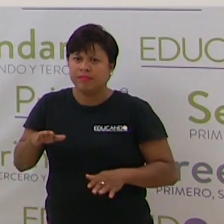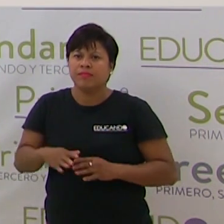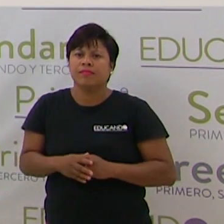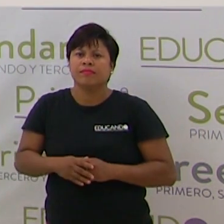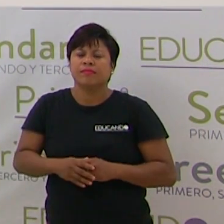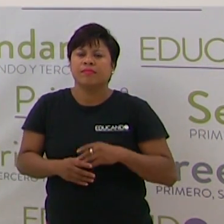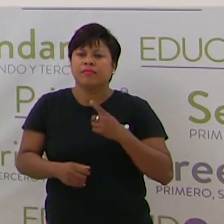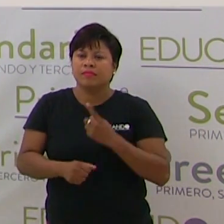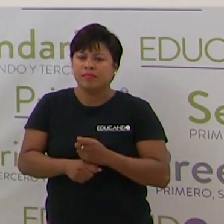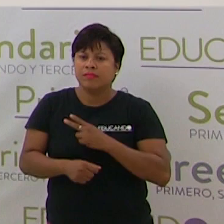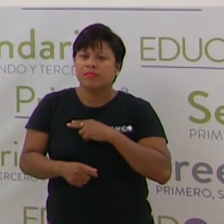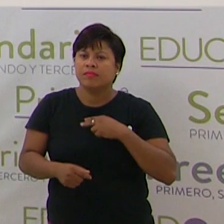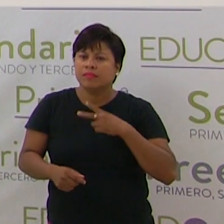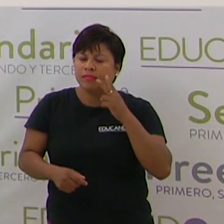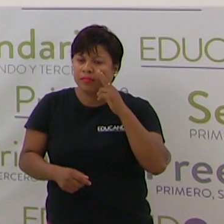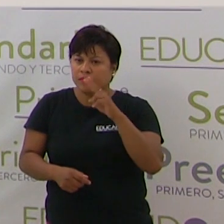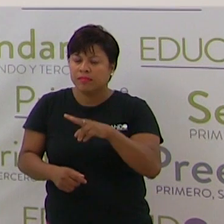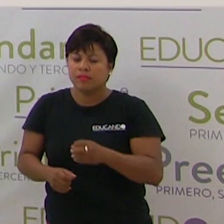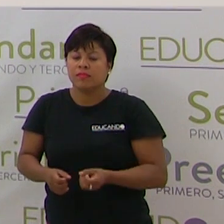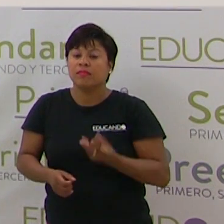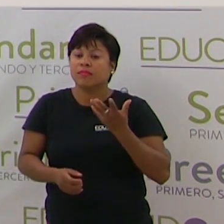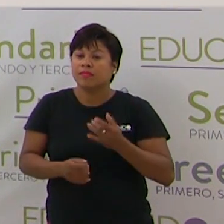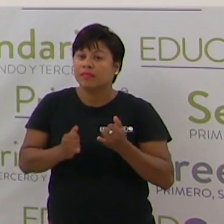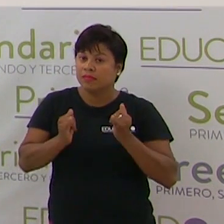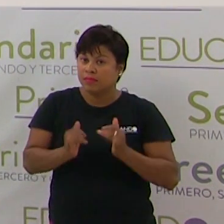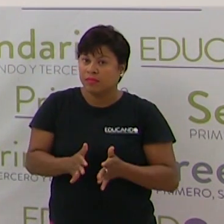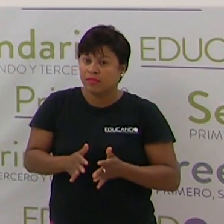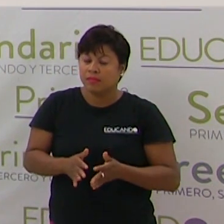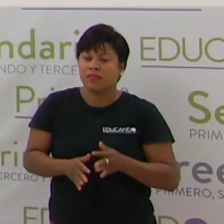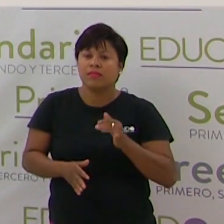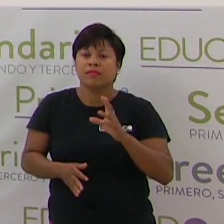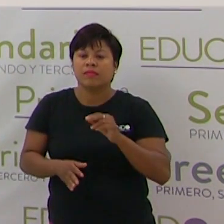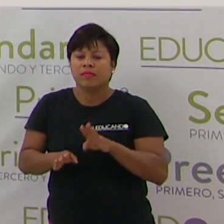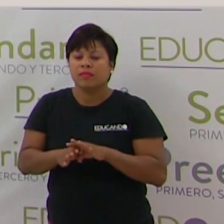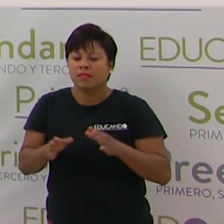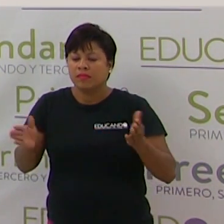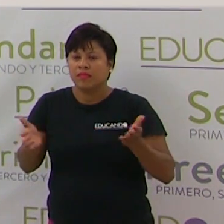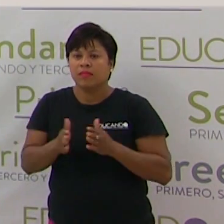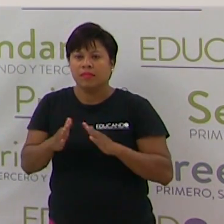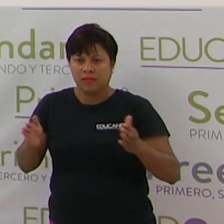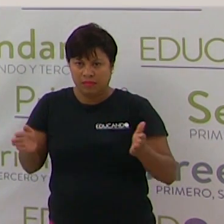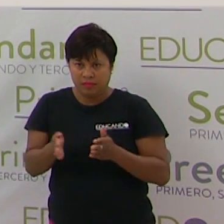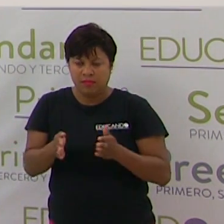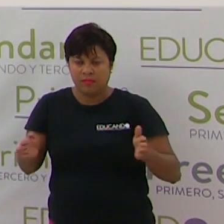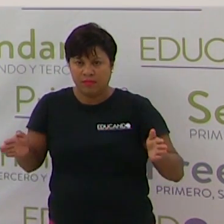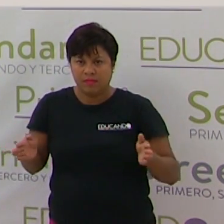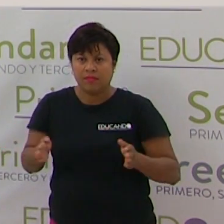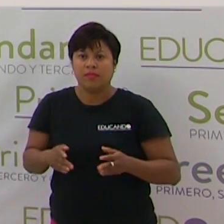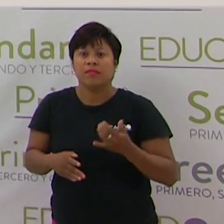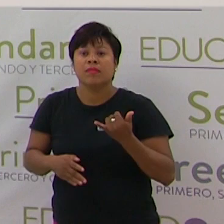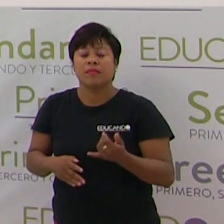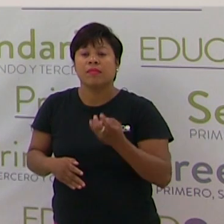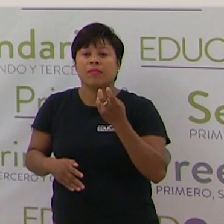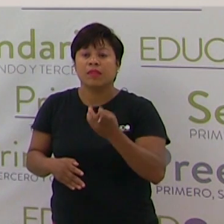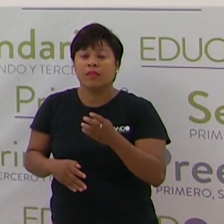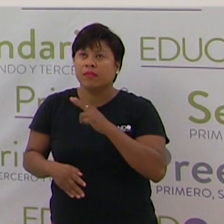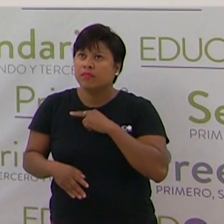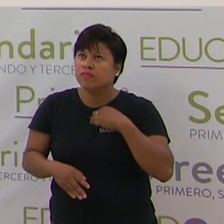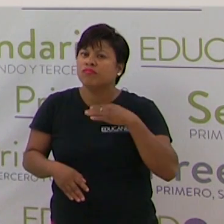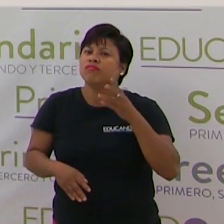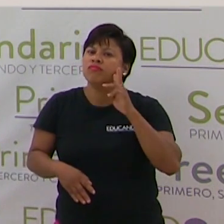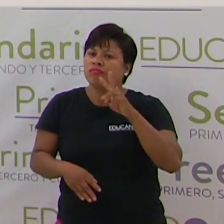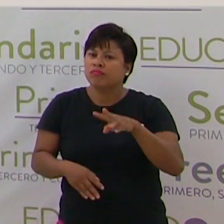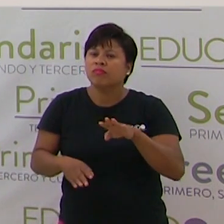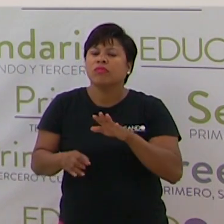lo primero que nos fijamos no es en cuánto pesa, sino en el tamaño que tiene. Y eso nos da una idea